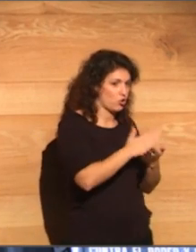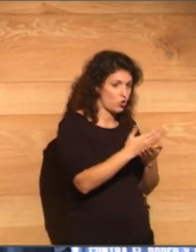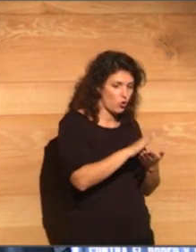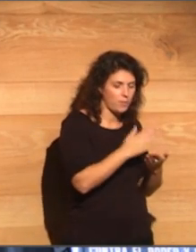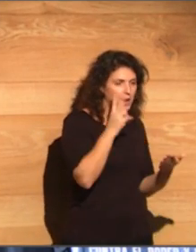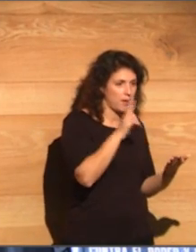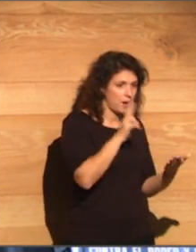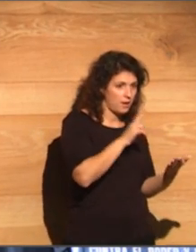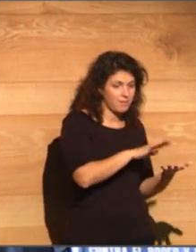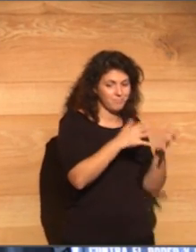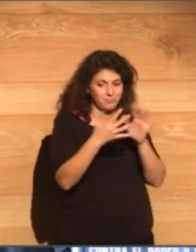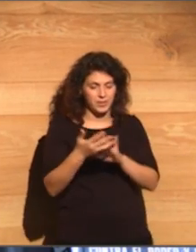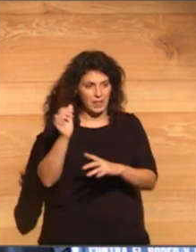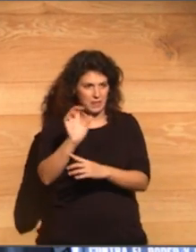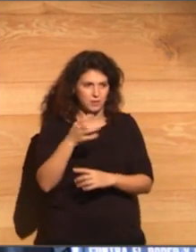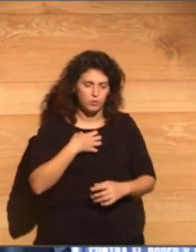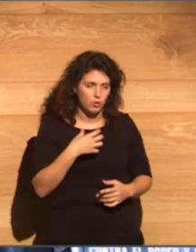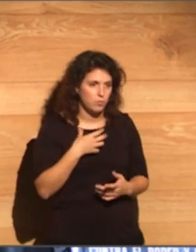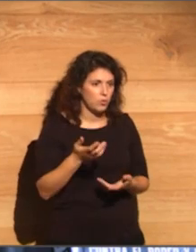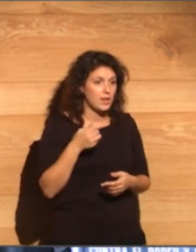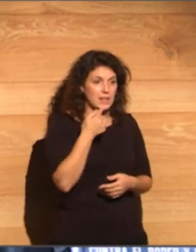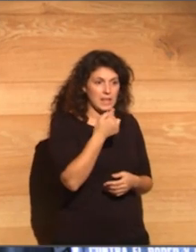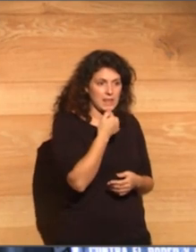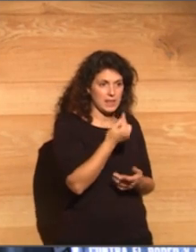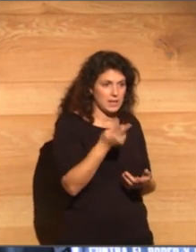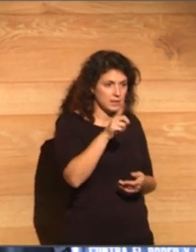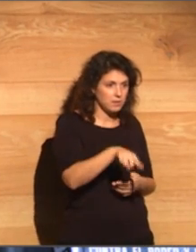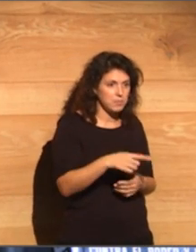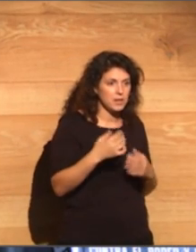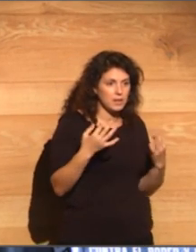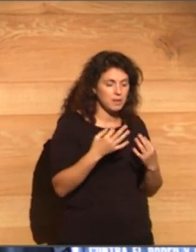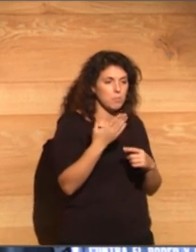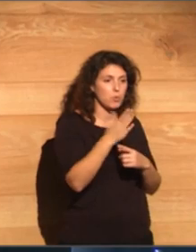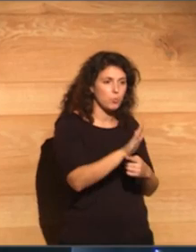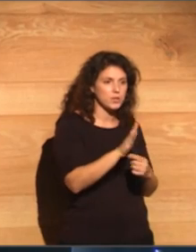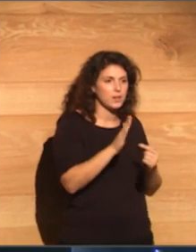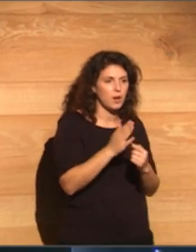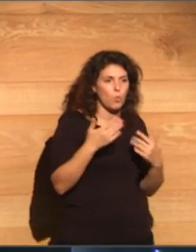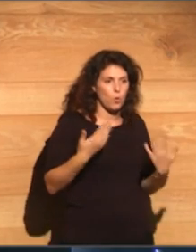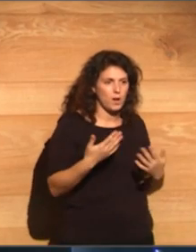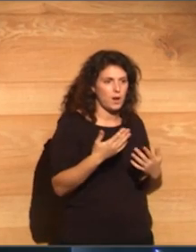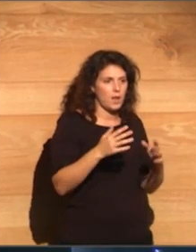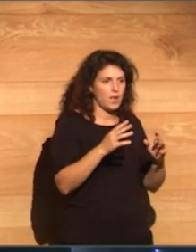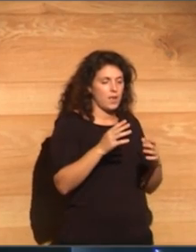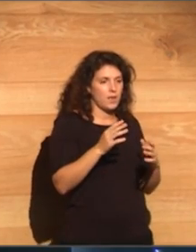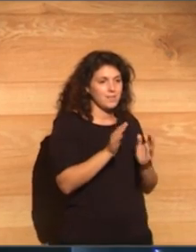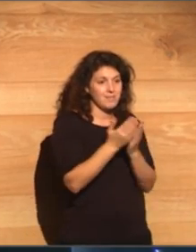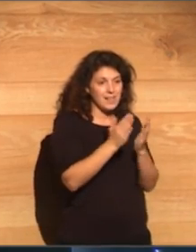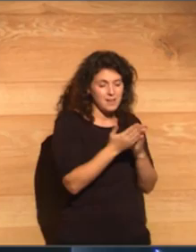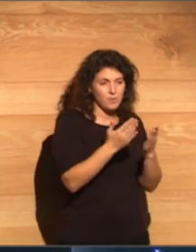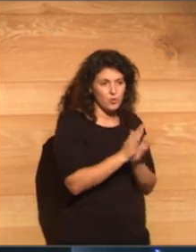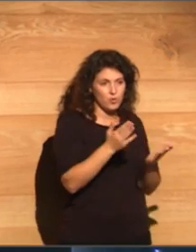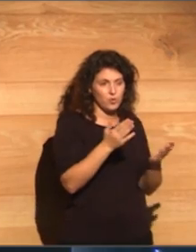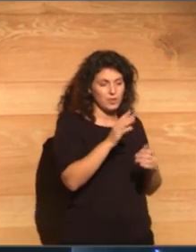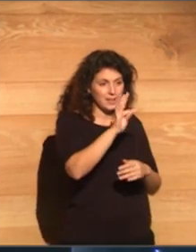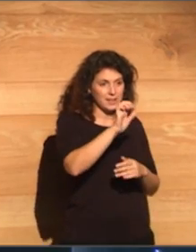capturable por el cine. En todo caso, no lo hizo ni esto ni Wendolin, que también le propusieron el tebeo erótico. Y en